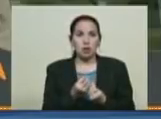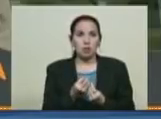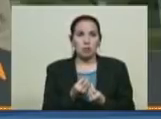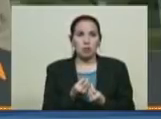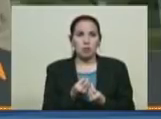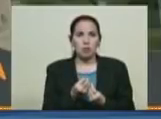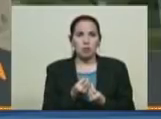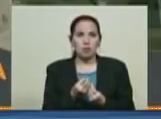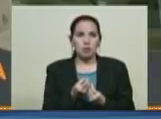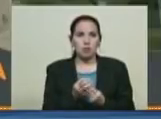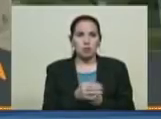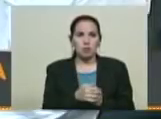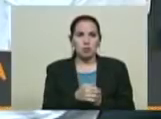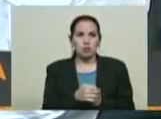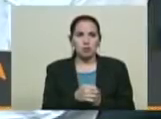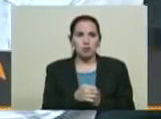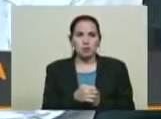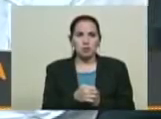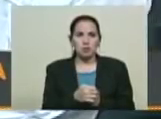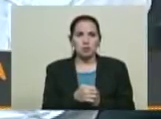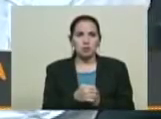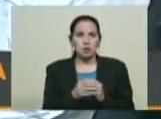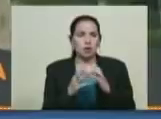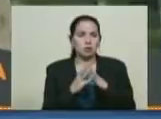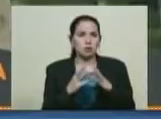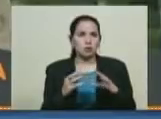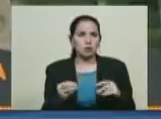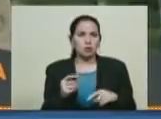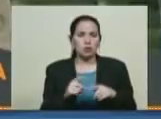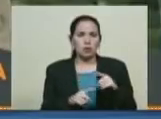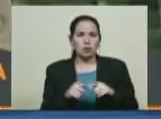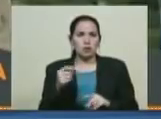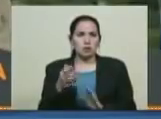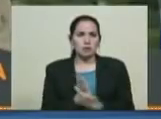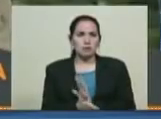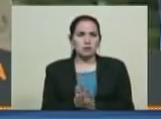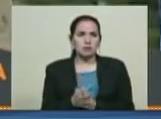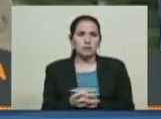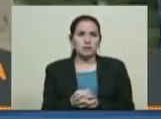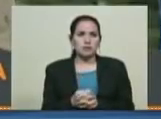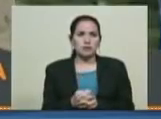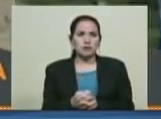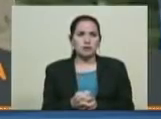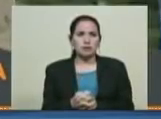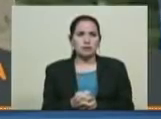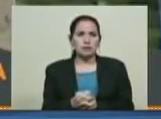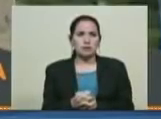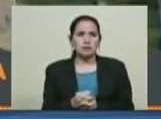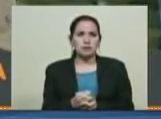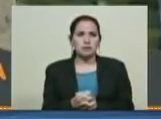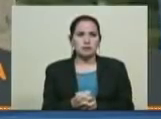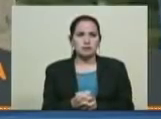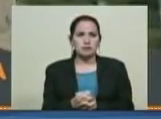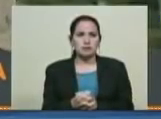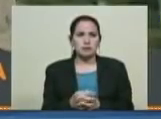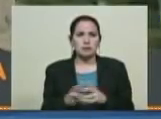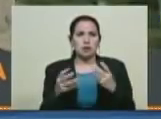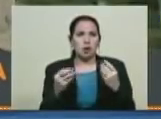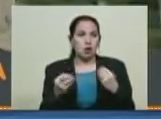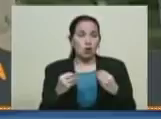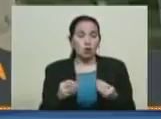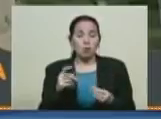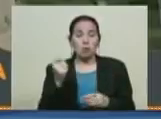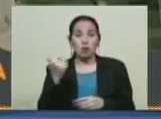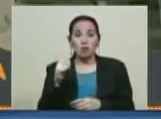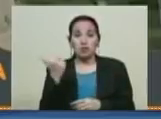de frío en todas estas zonas que son pueblos de pescadores, de pescadoras. 10 toneladas al día. Son 10 toneladas